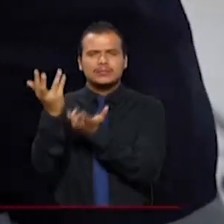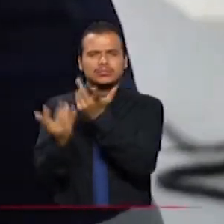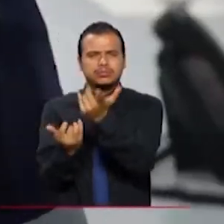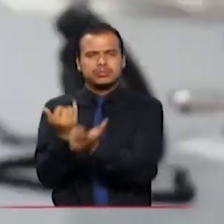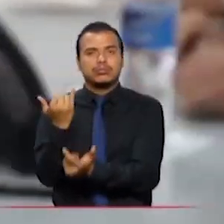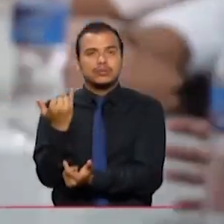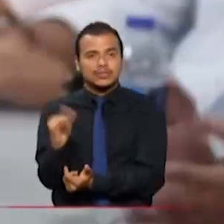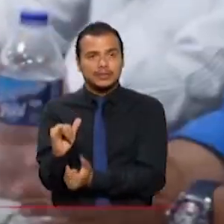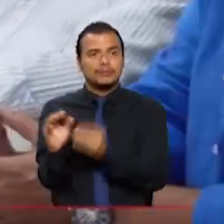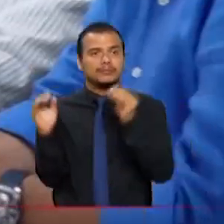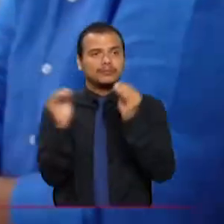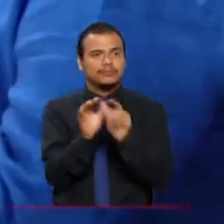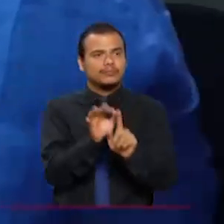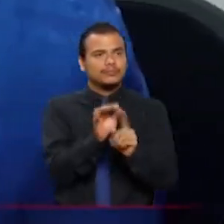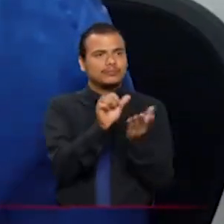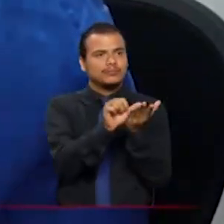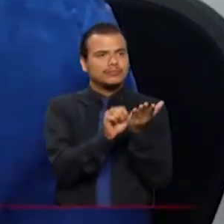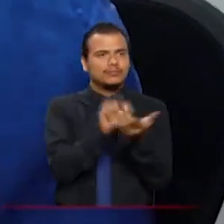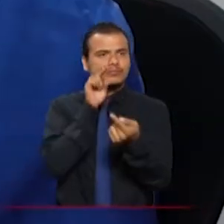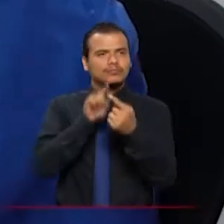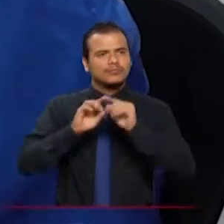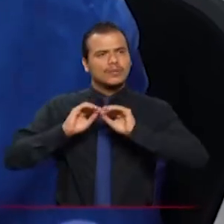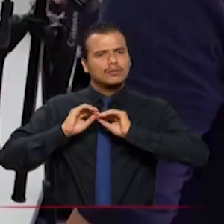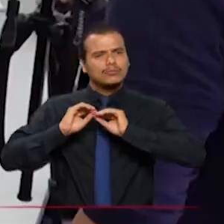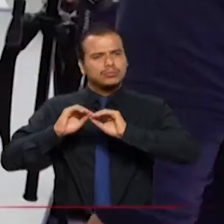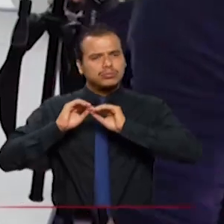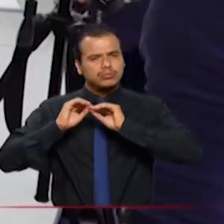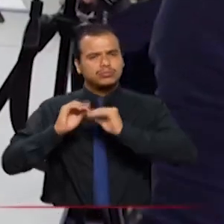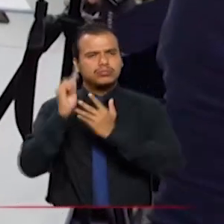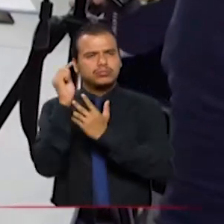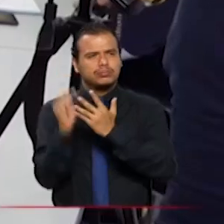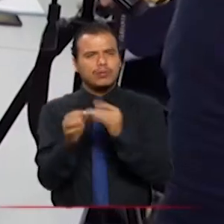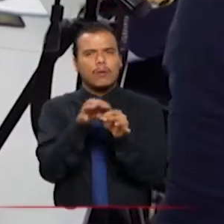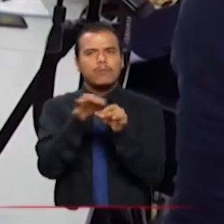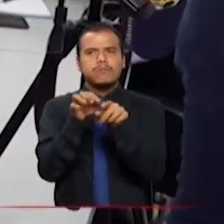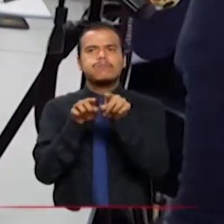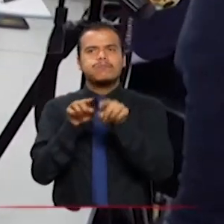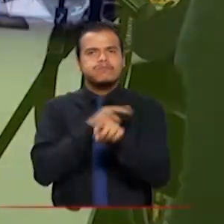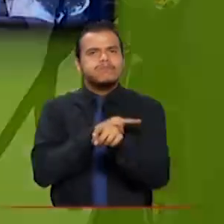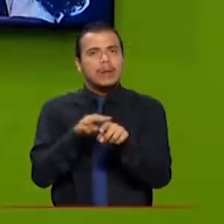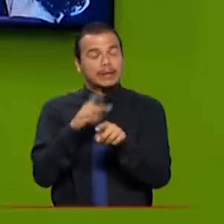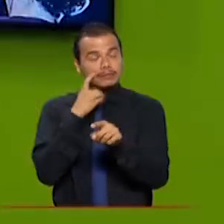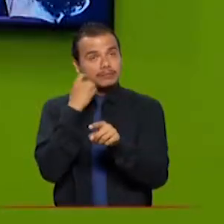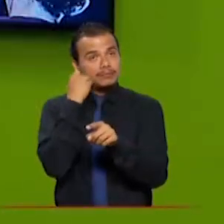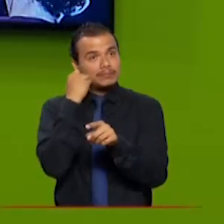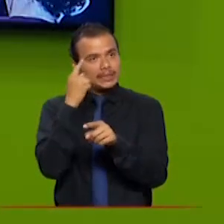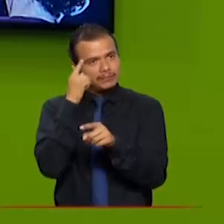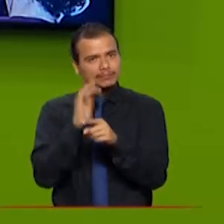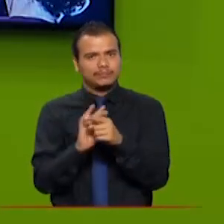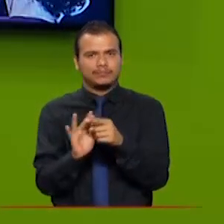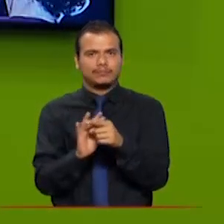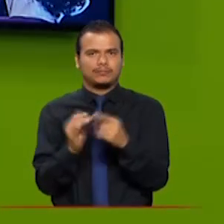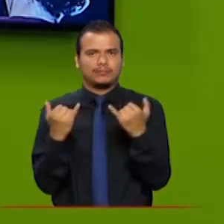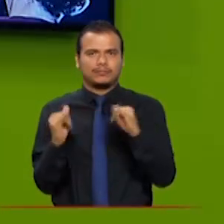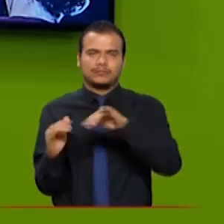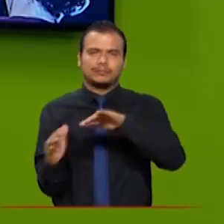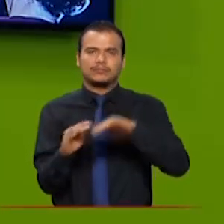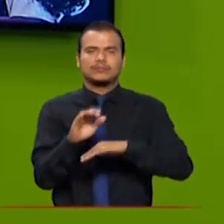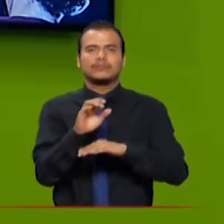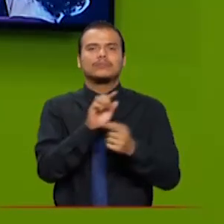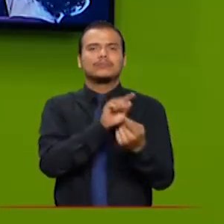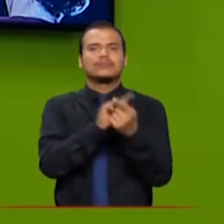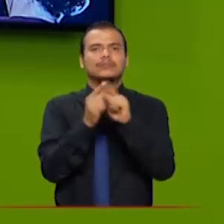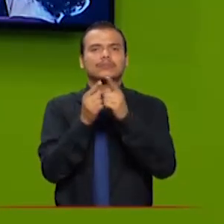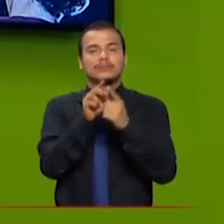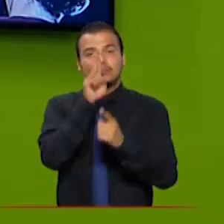acciones operativas como programas de capacitación en los municipios priorizados del Valle del Cauca. En el Encuentro Nacional de